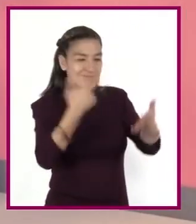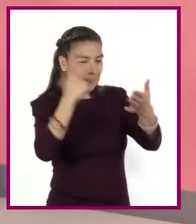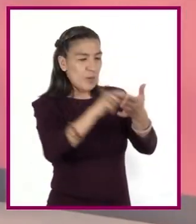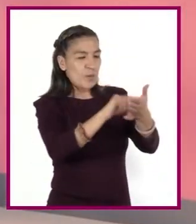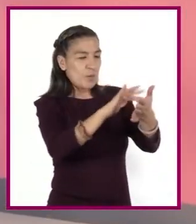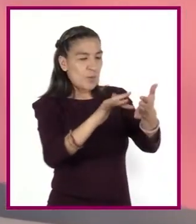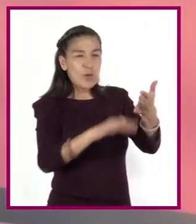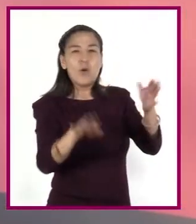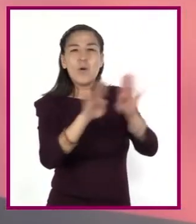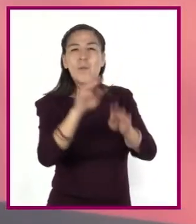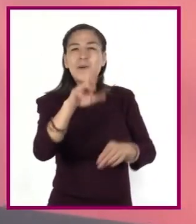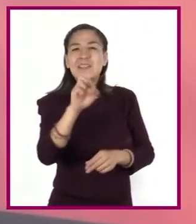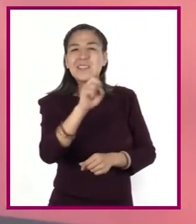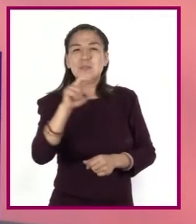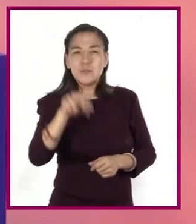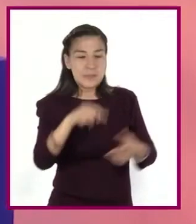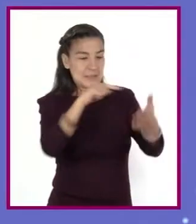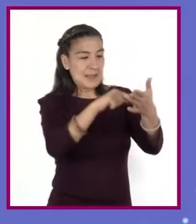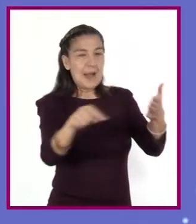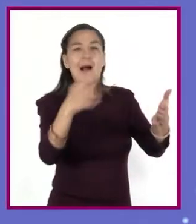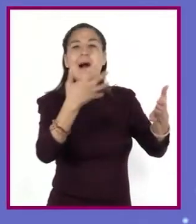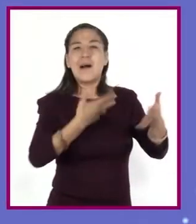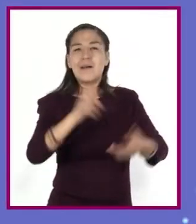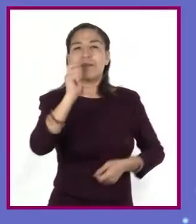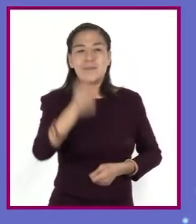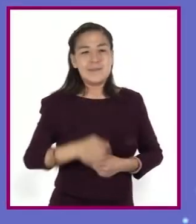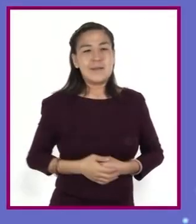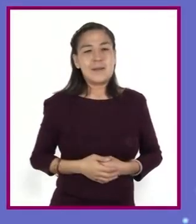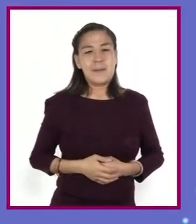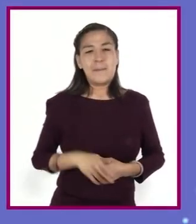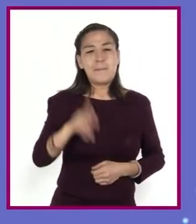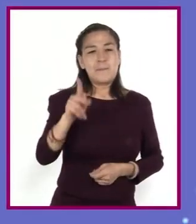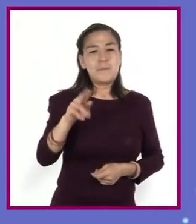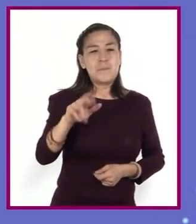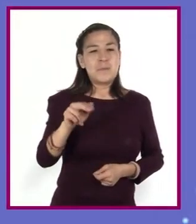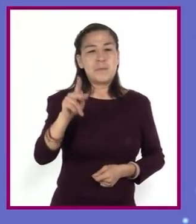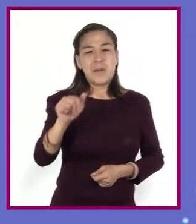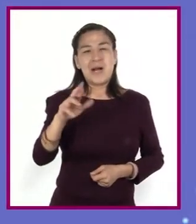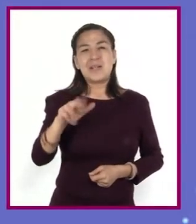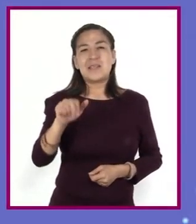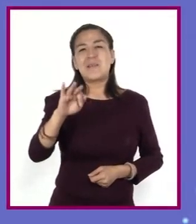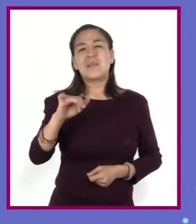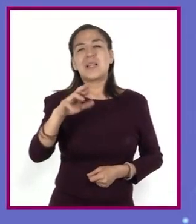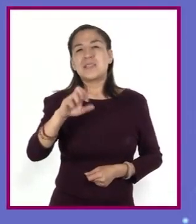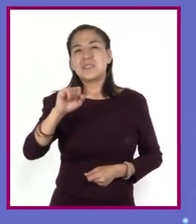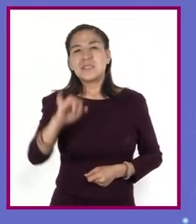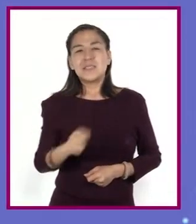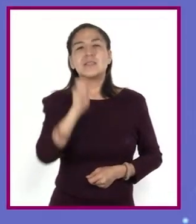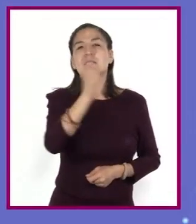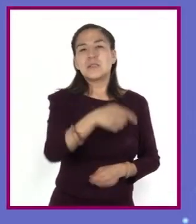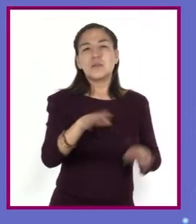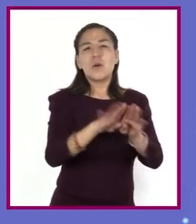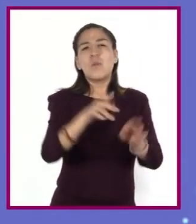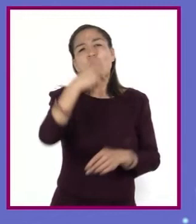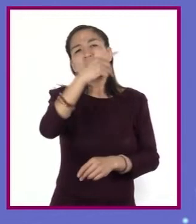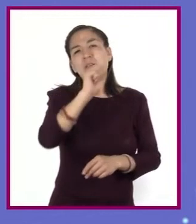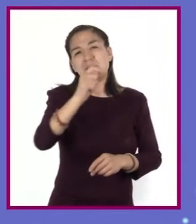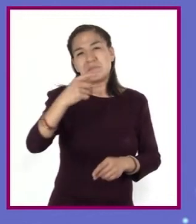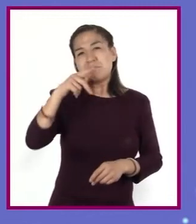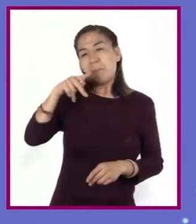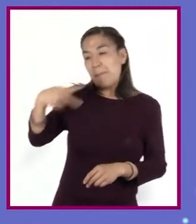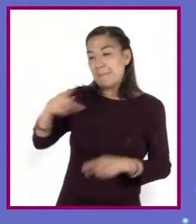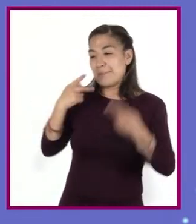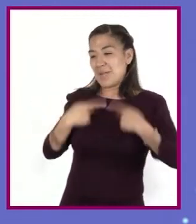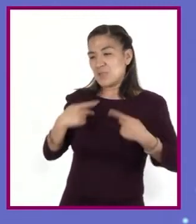en cuenta que pueden contener parafraseos o paráfrasis, explicación con palabras propias del contenido de